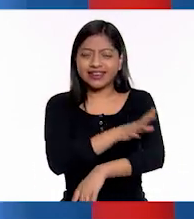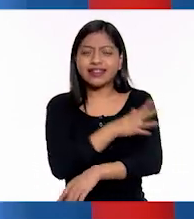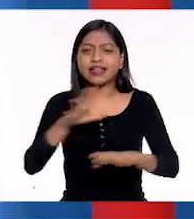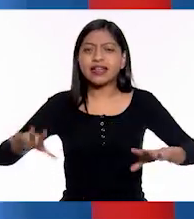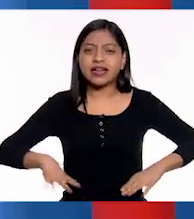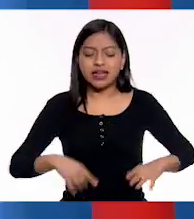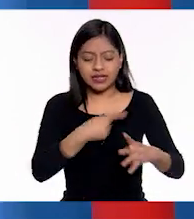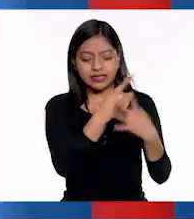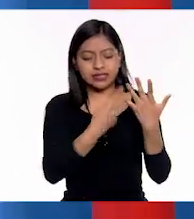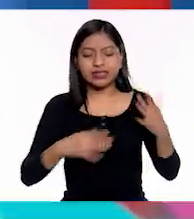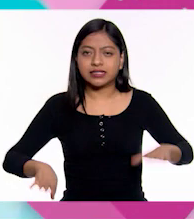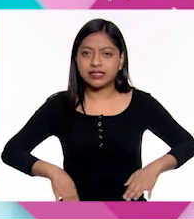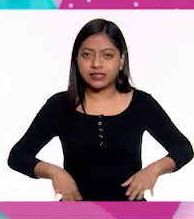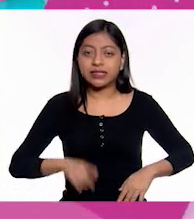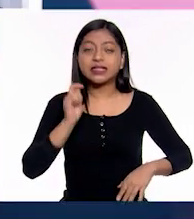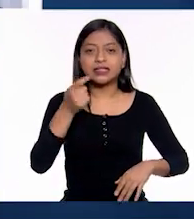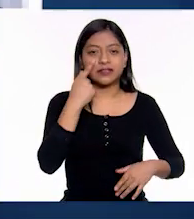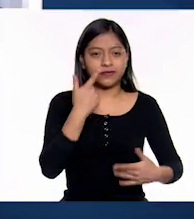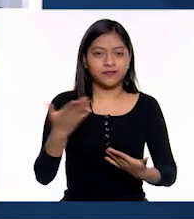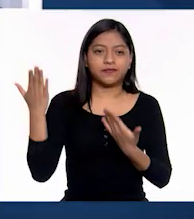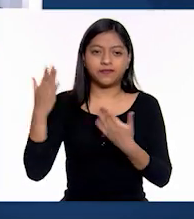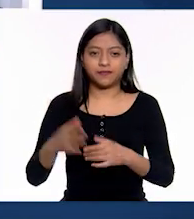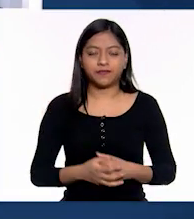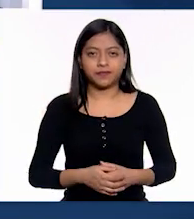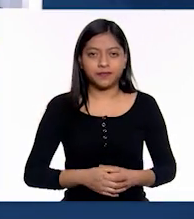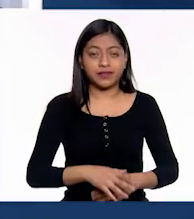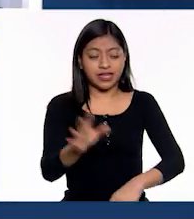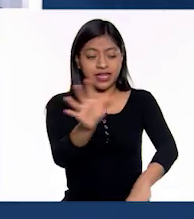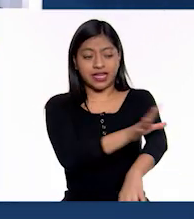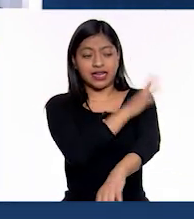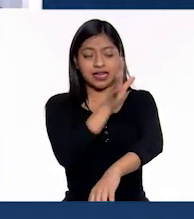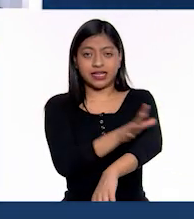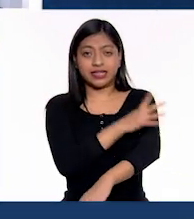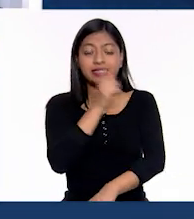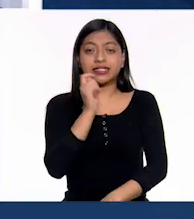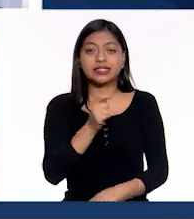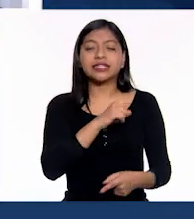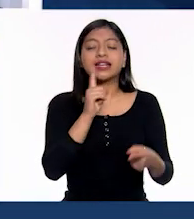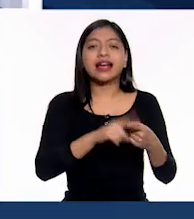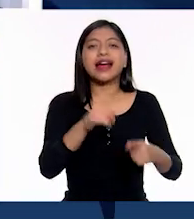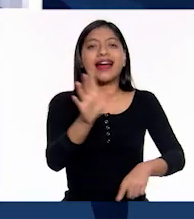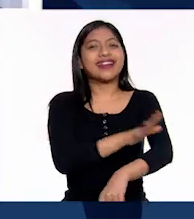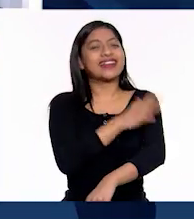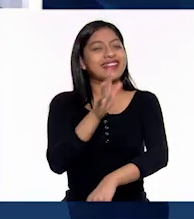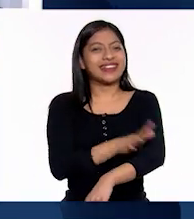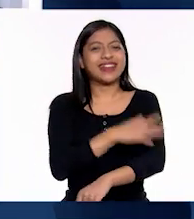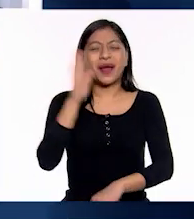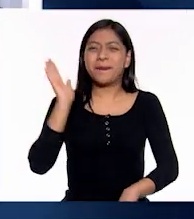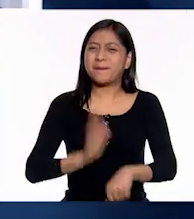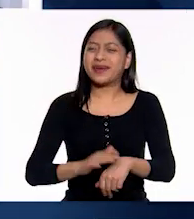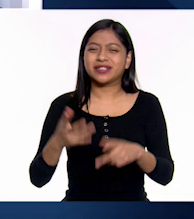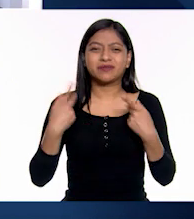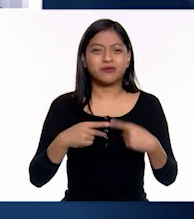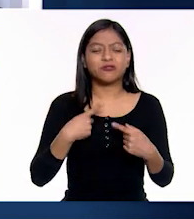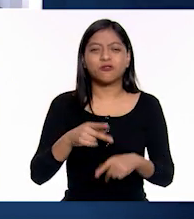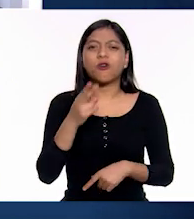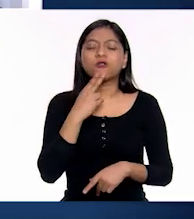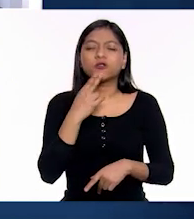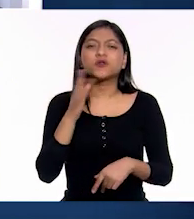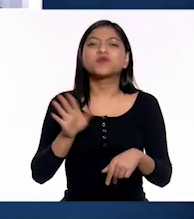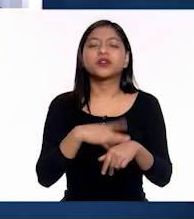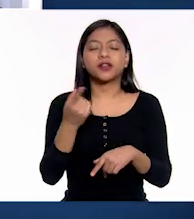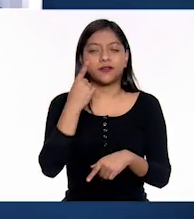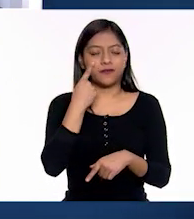muy útil. Entre ellas están las siguientes. La electricidad es la forma de energía más empleada en la actualidad porque,